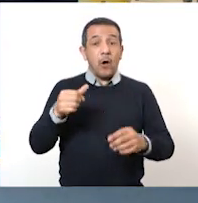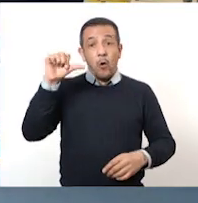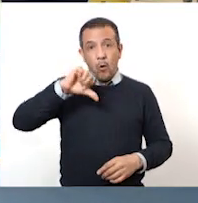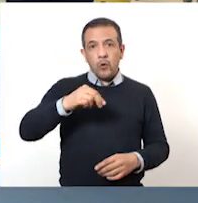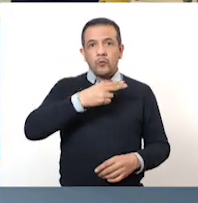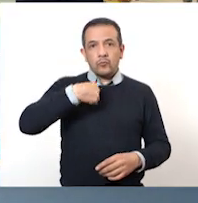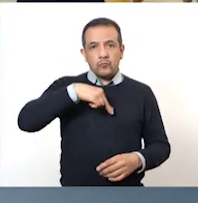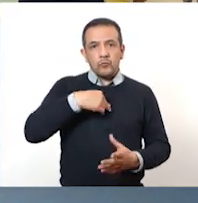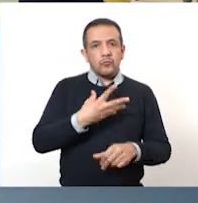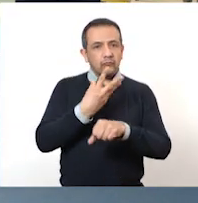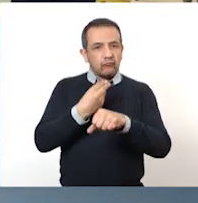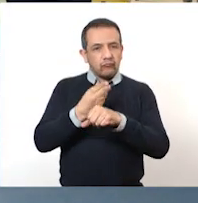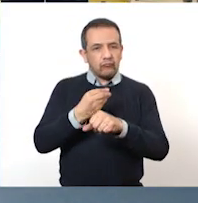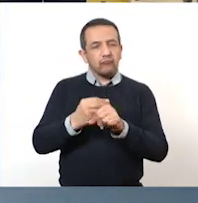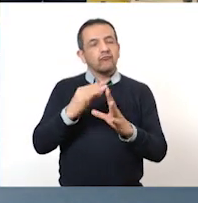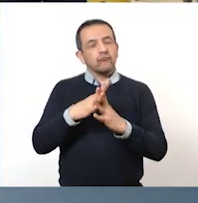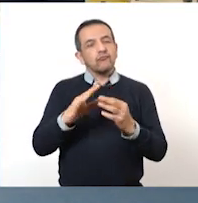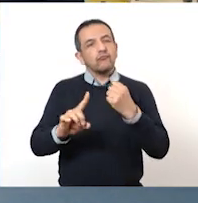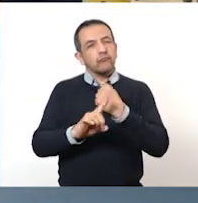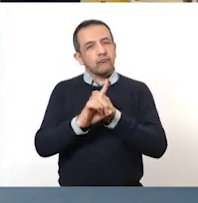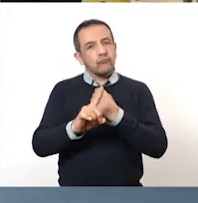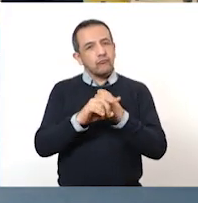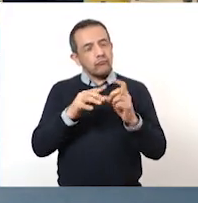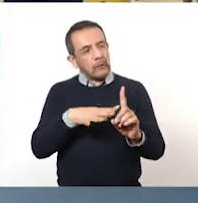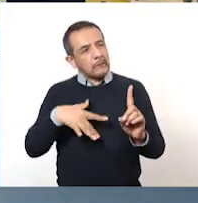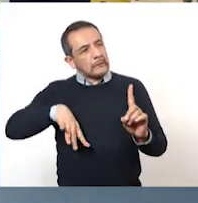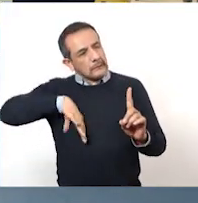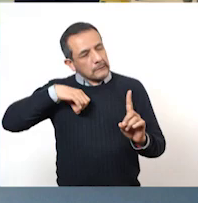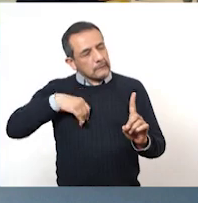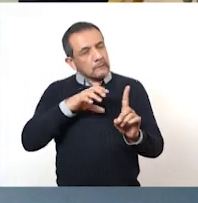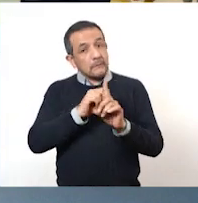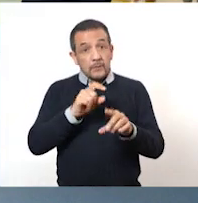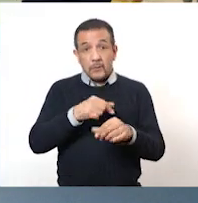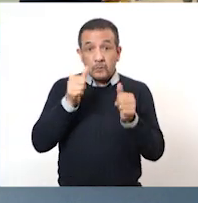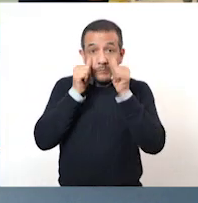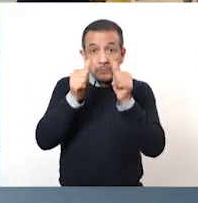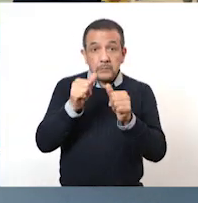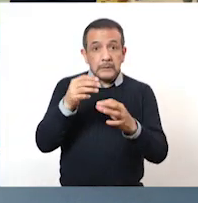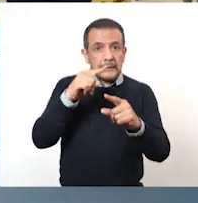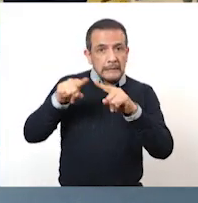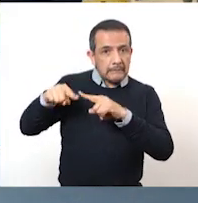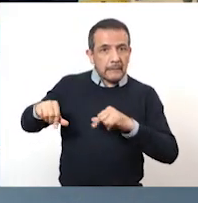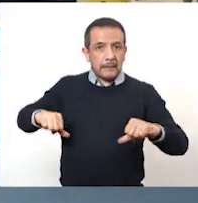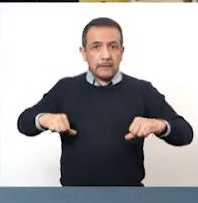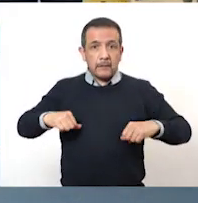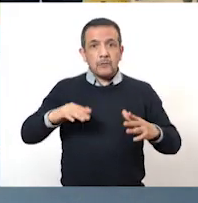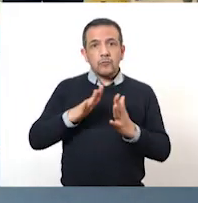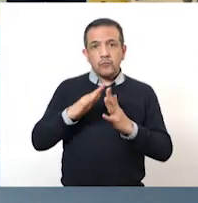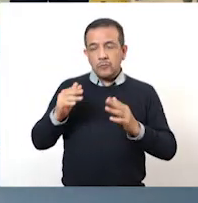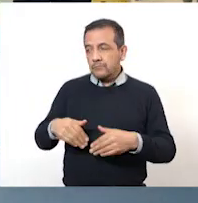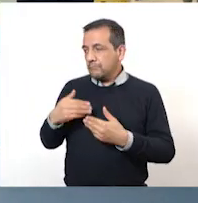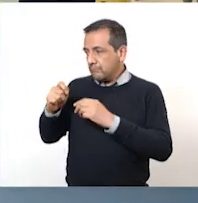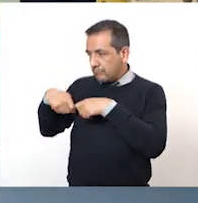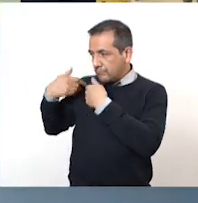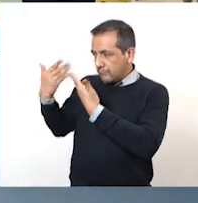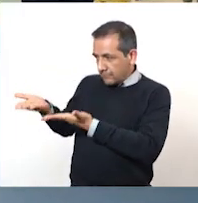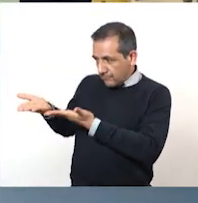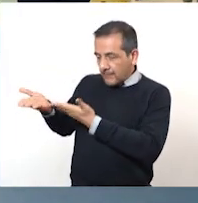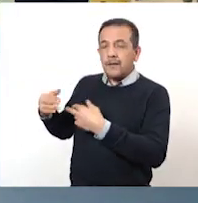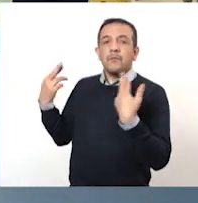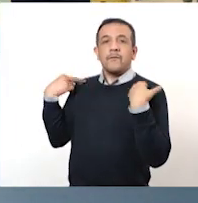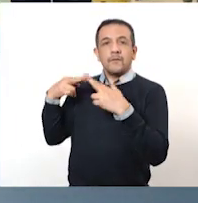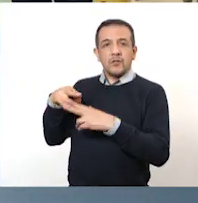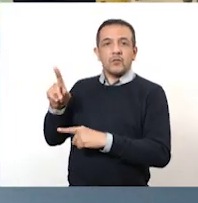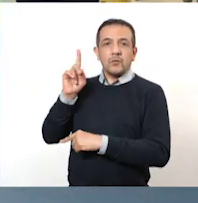día de hoy estamos solucionando desafíos. Hay que estar pendiente de todas las actividades y para eso los dejo con la maestra